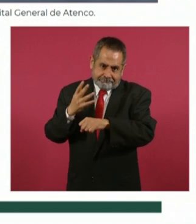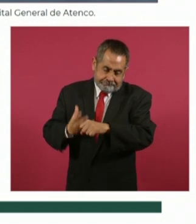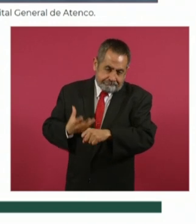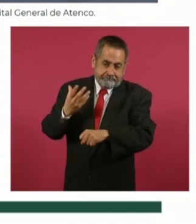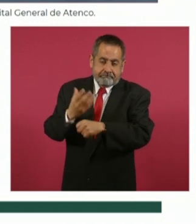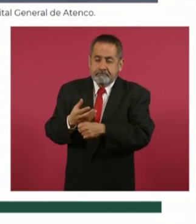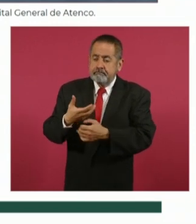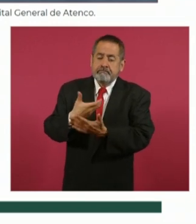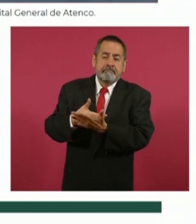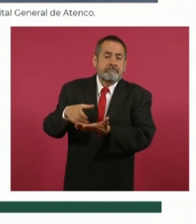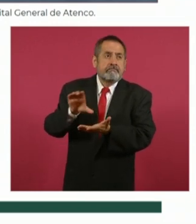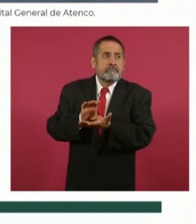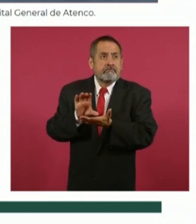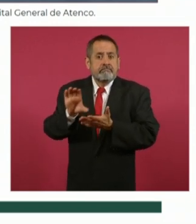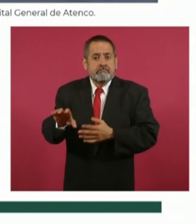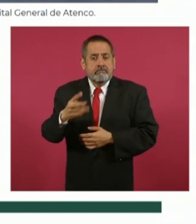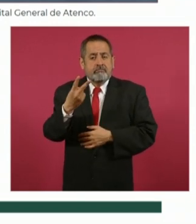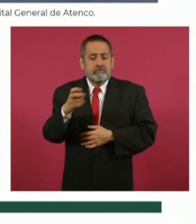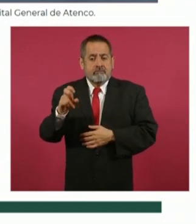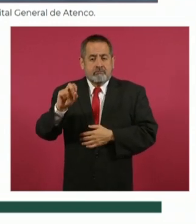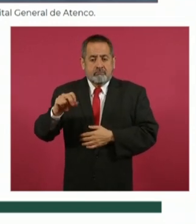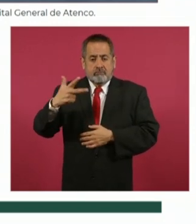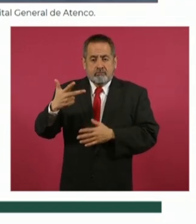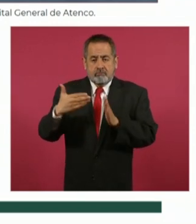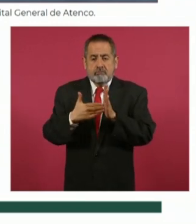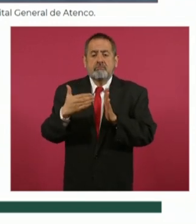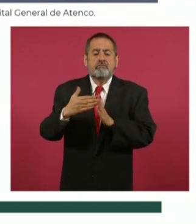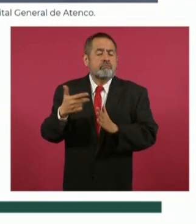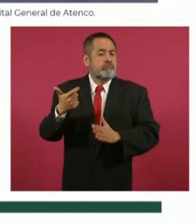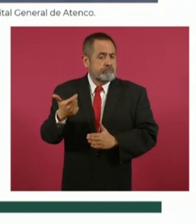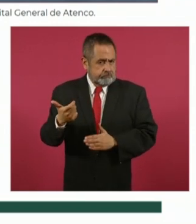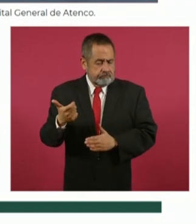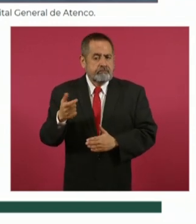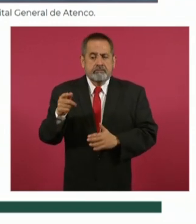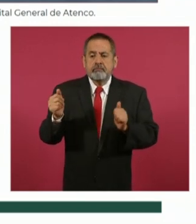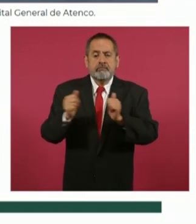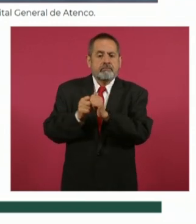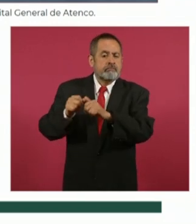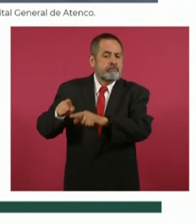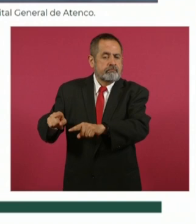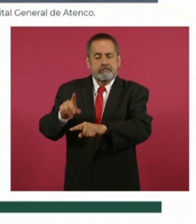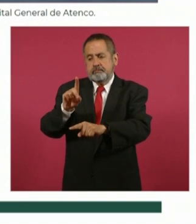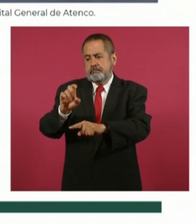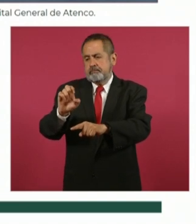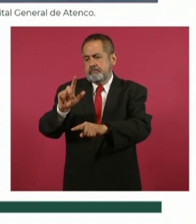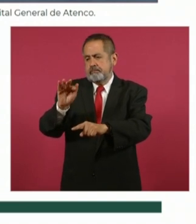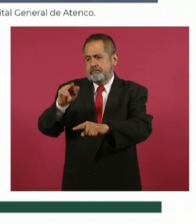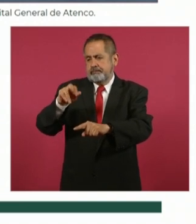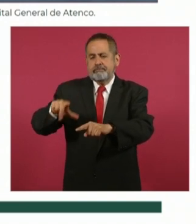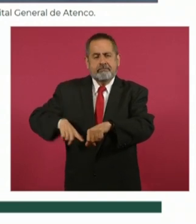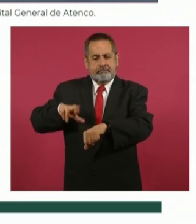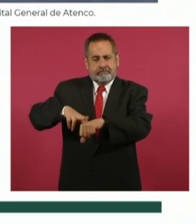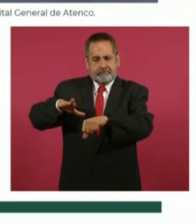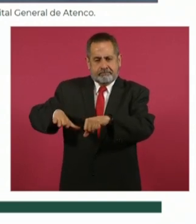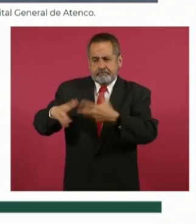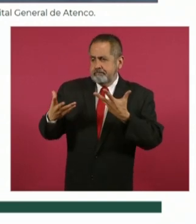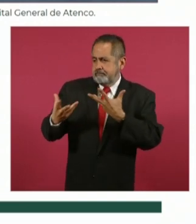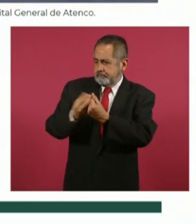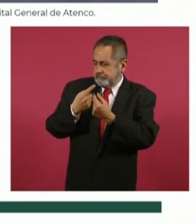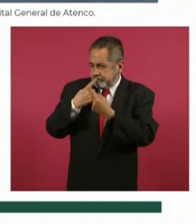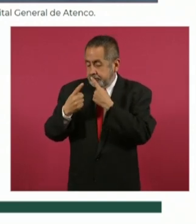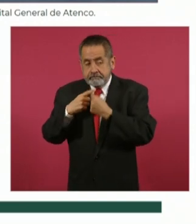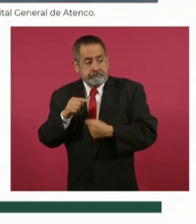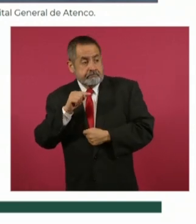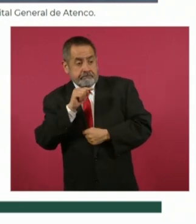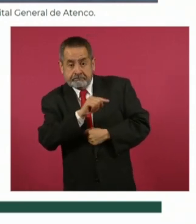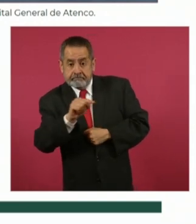se invirtieron 208 millones de pesos. Estamos trabajando con la maestra Delfina para el presupuesto del rescate de cerca de